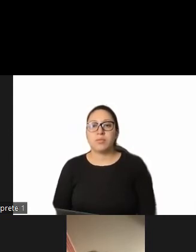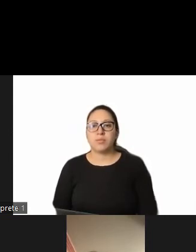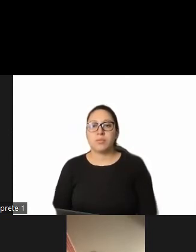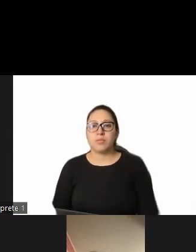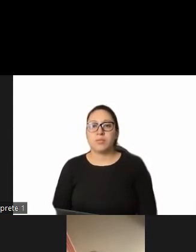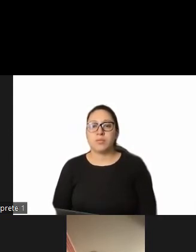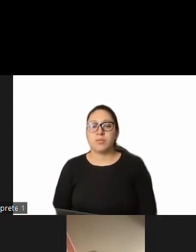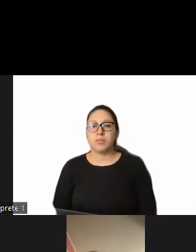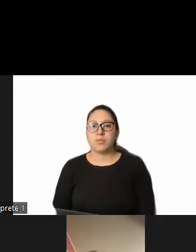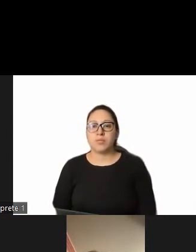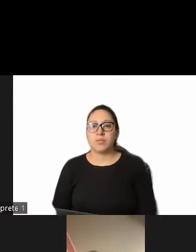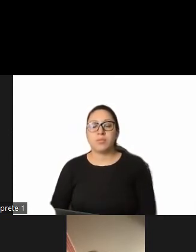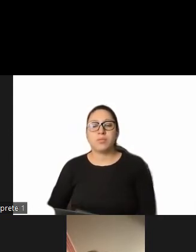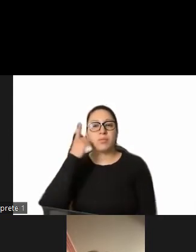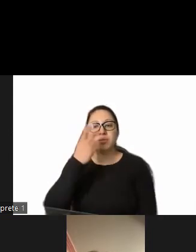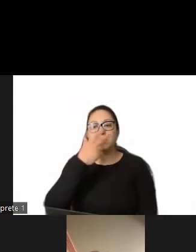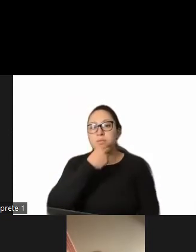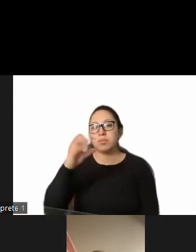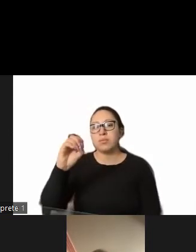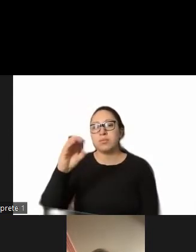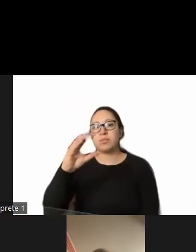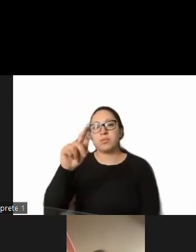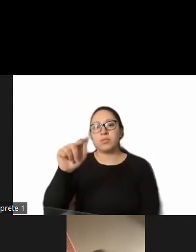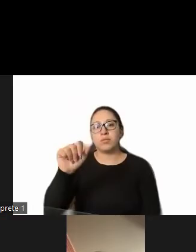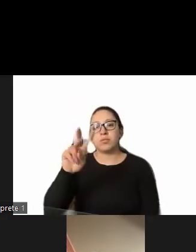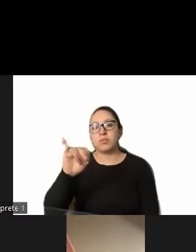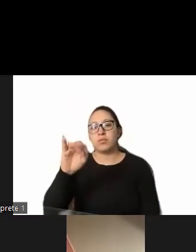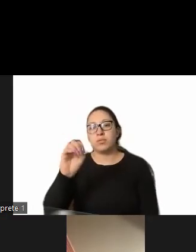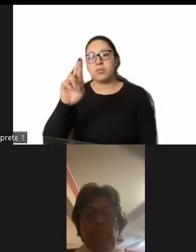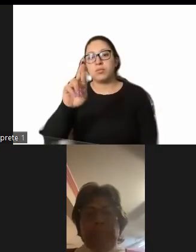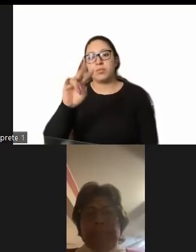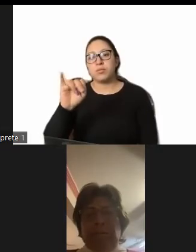Gracias, diputado. Diputado Octavio Rivero.